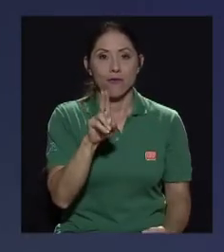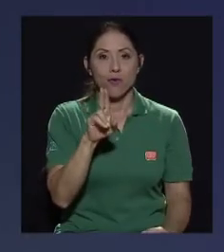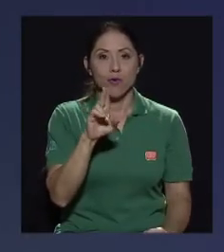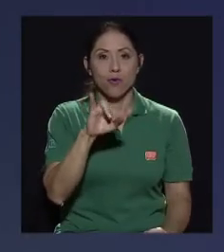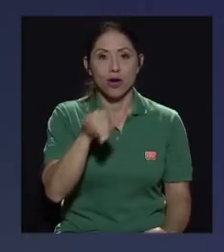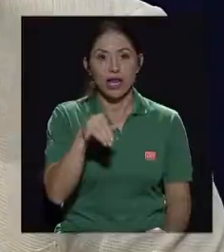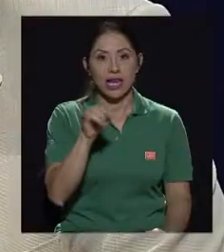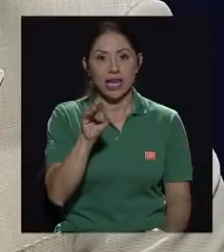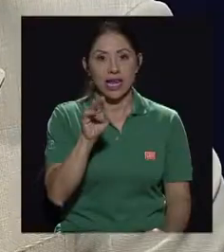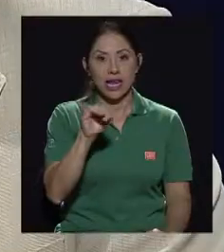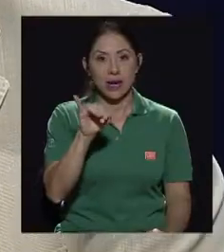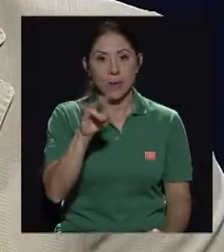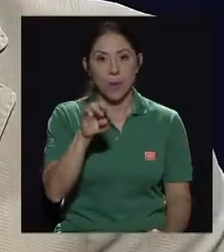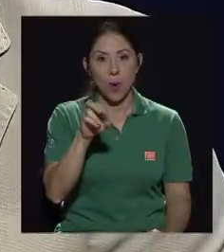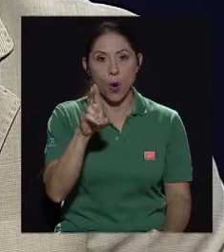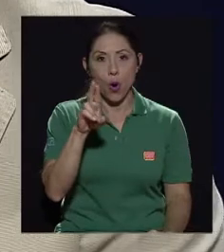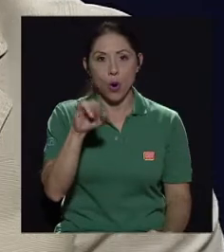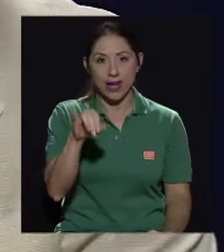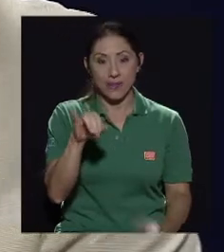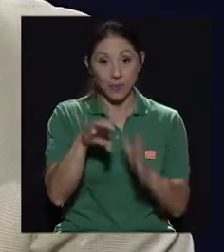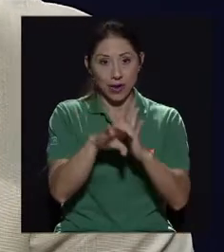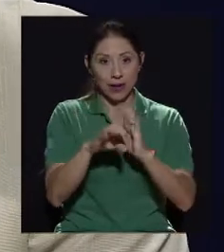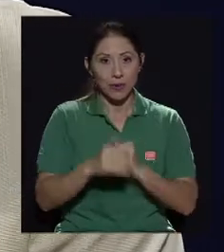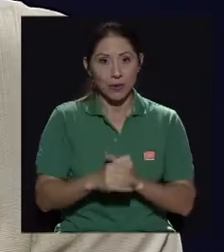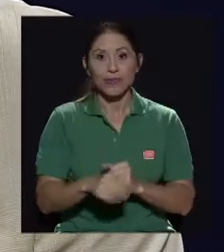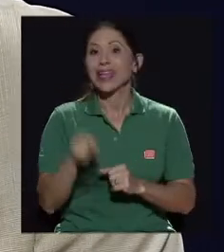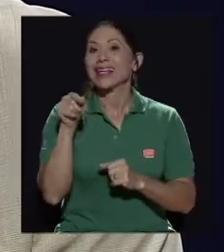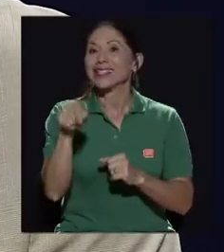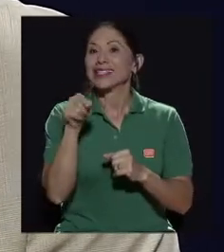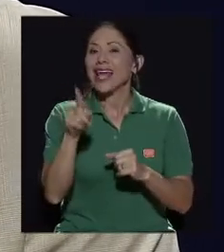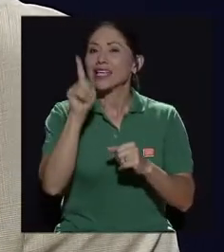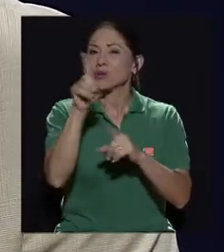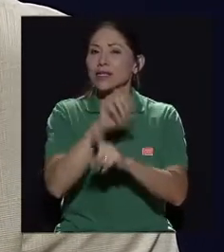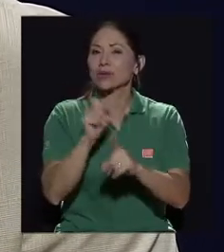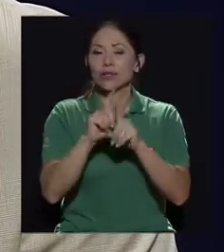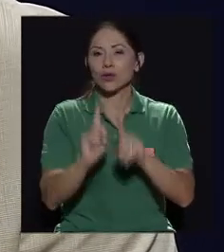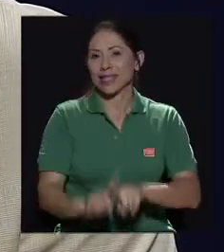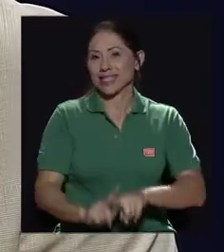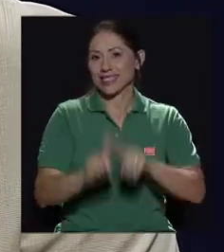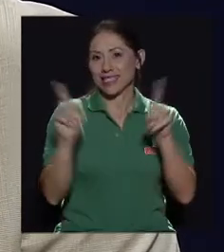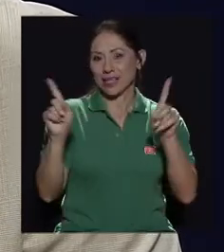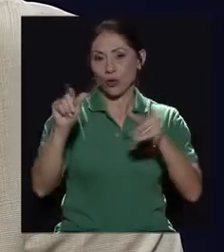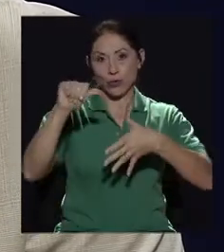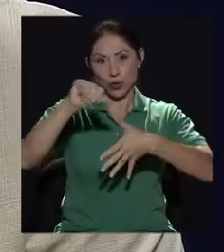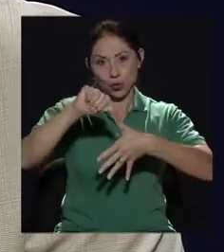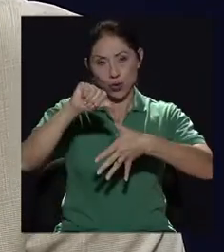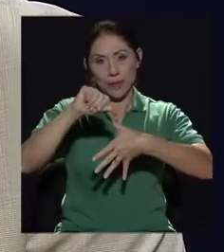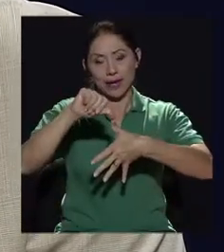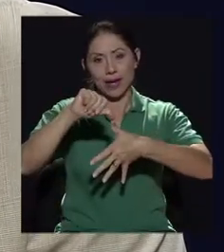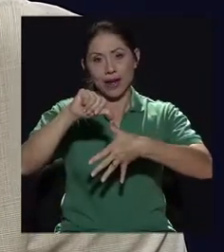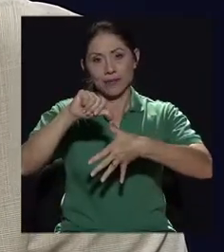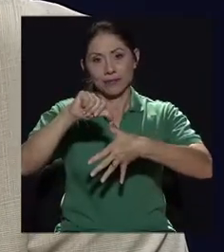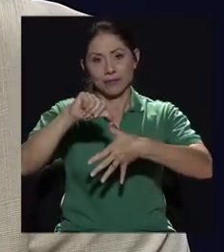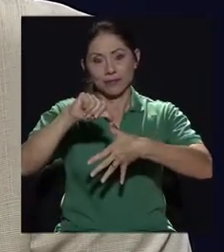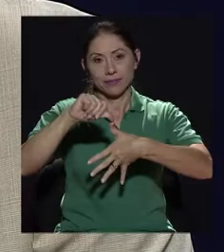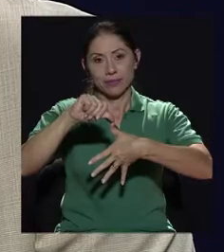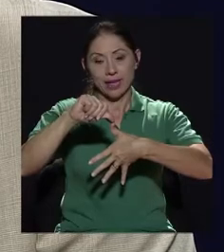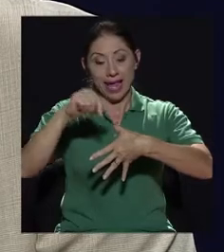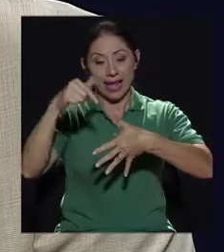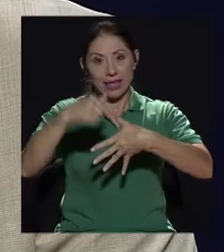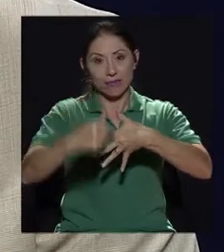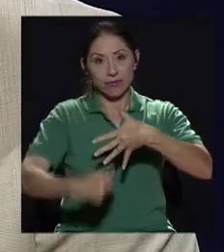por ejemplo si bueno nos metemos en un universo que es bastante distinto verdad sudamérica tiene